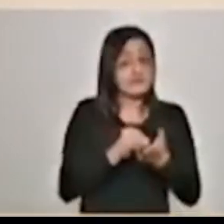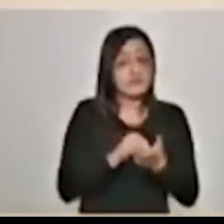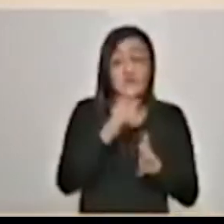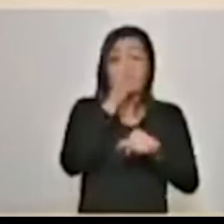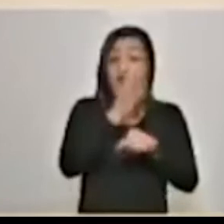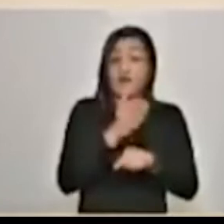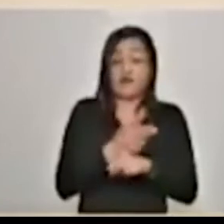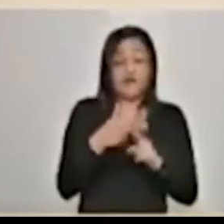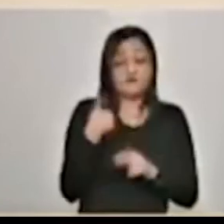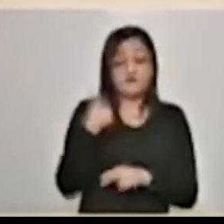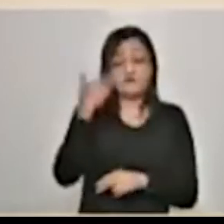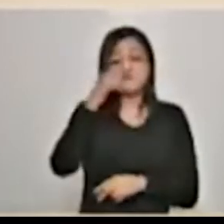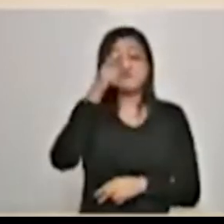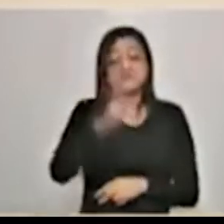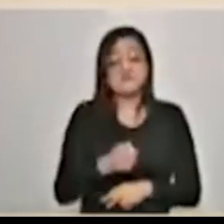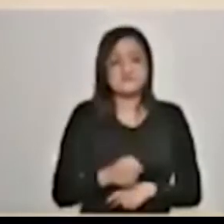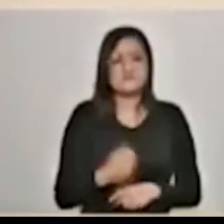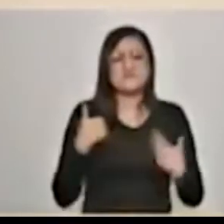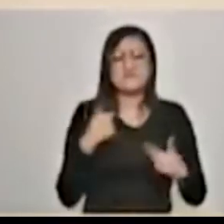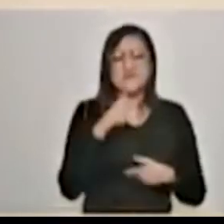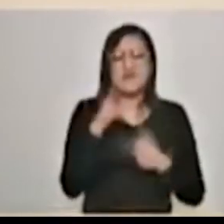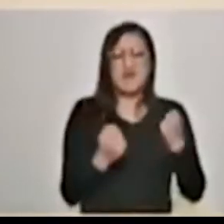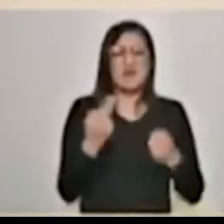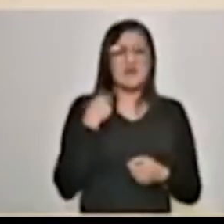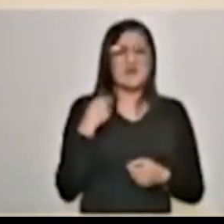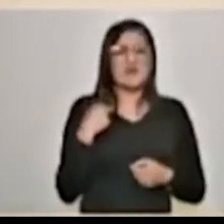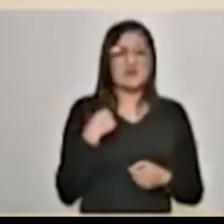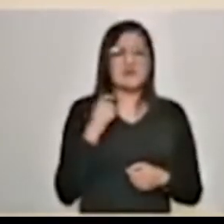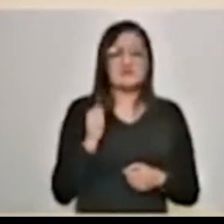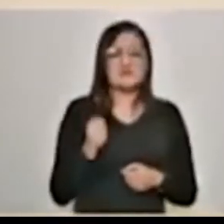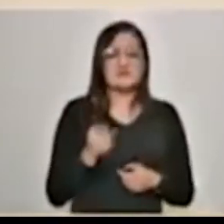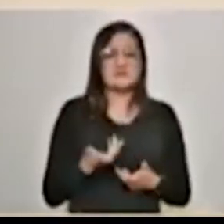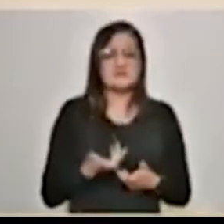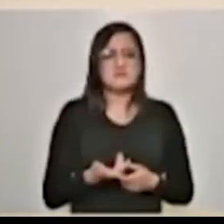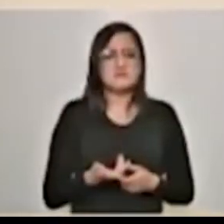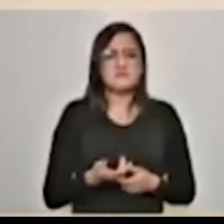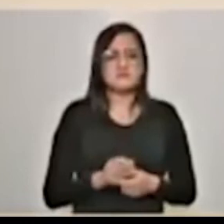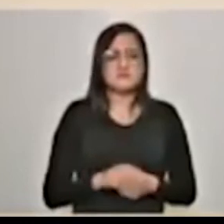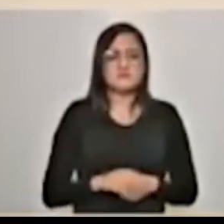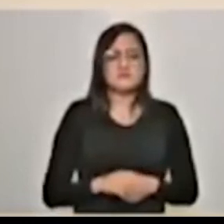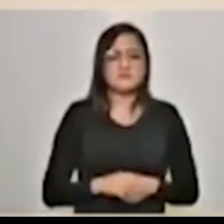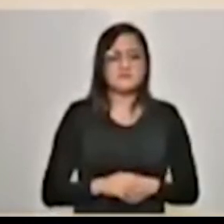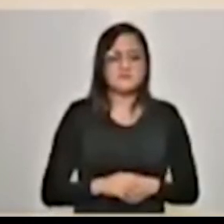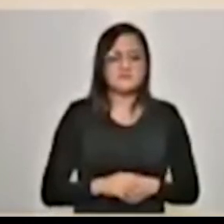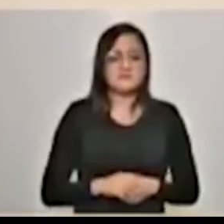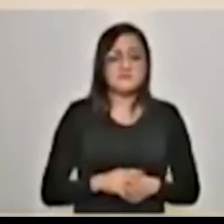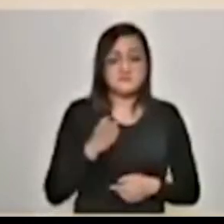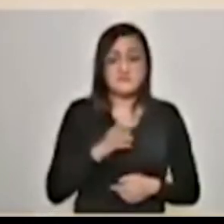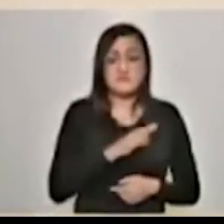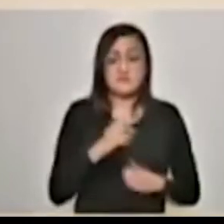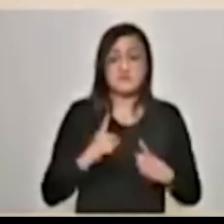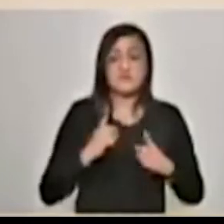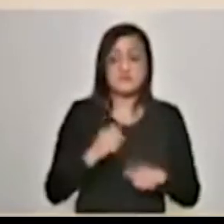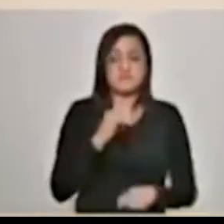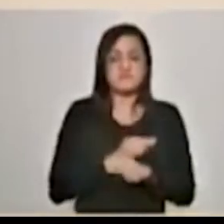castigo. Yo no entiendo cómo un notario público, un fedatario, pueda